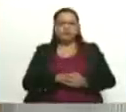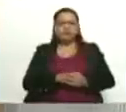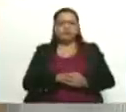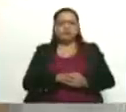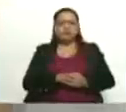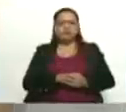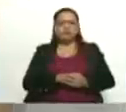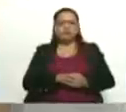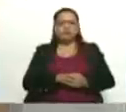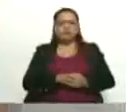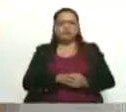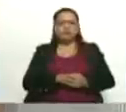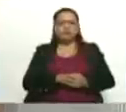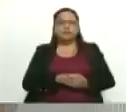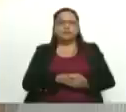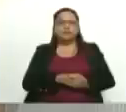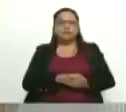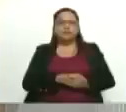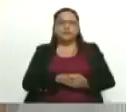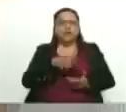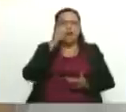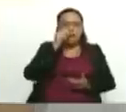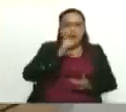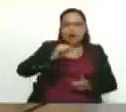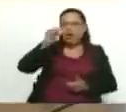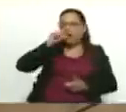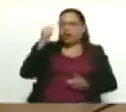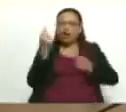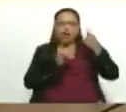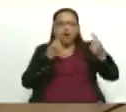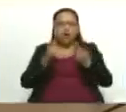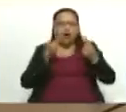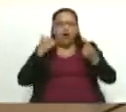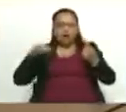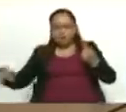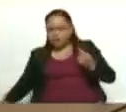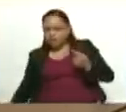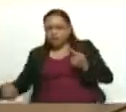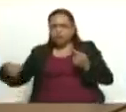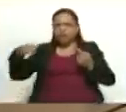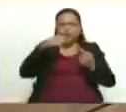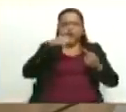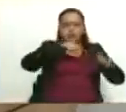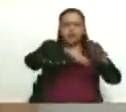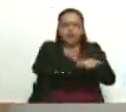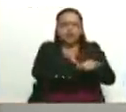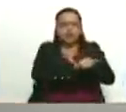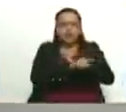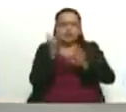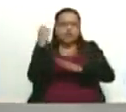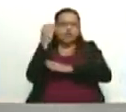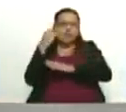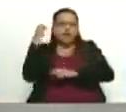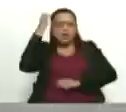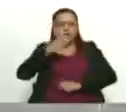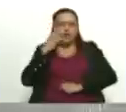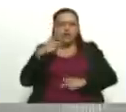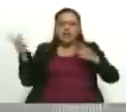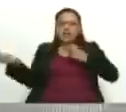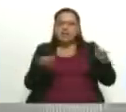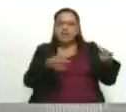Que el alcohólico papá Leopoldo López saque la botella de Olpar que tiene abajo de su escritorio en el Parlamento Europeo y les brinde un trago a